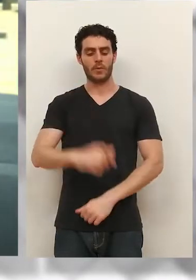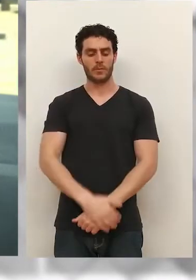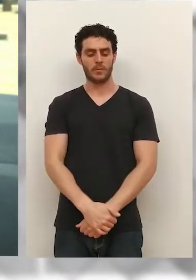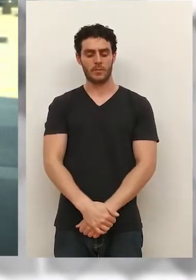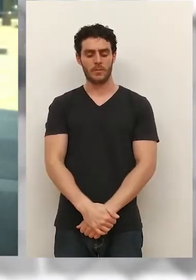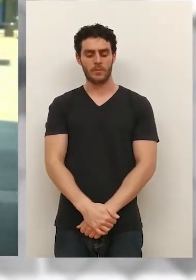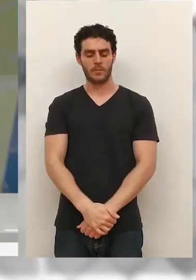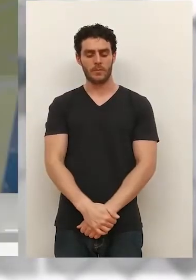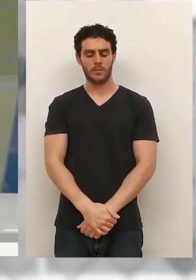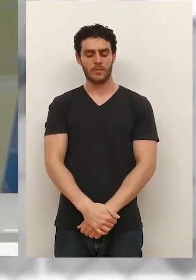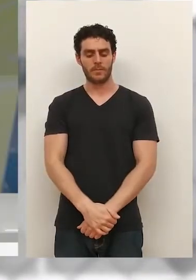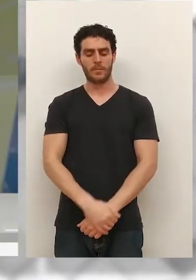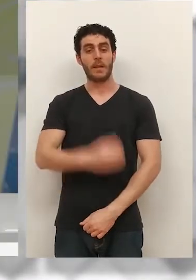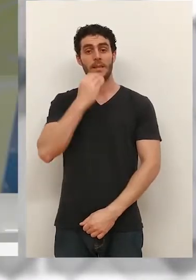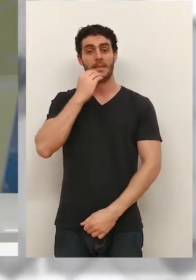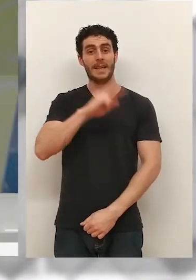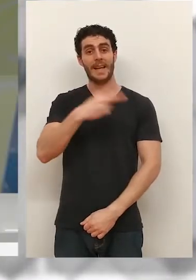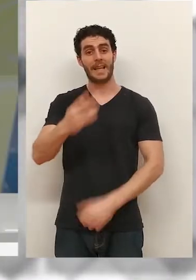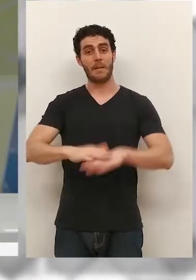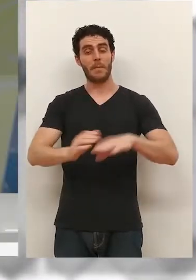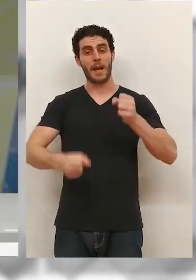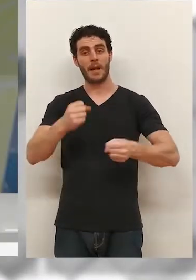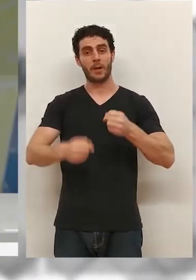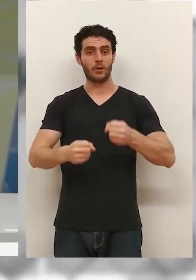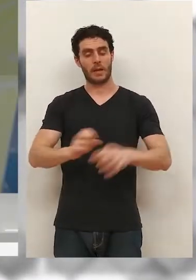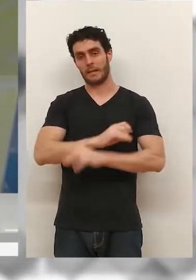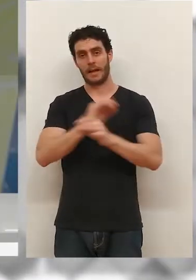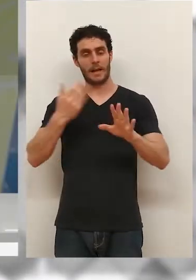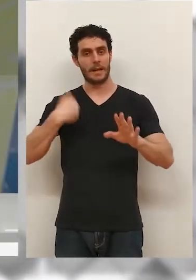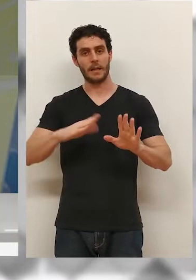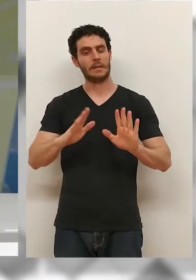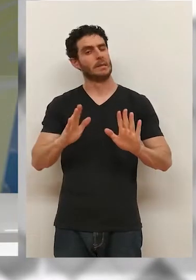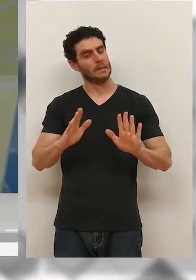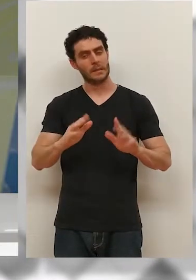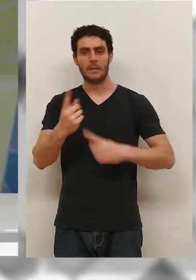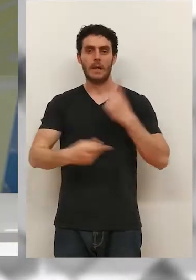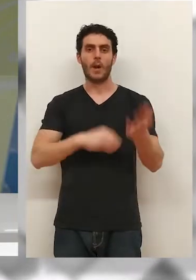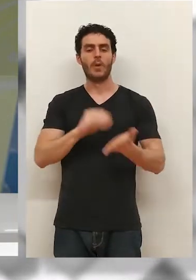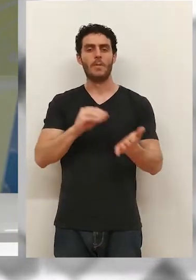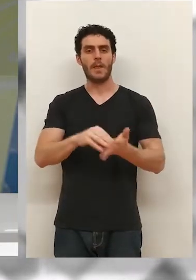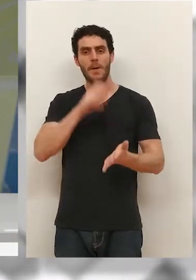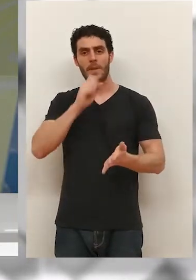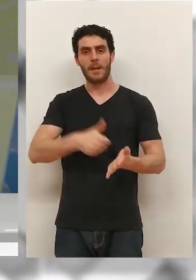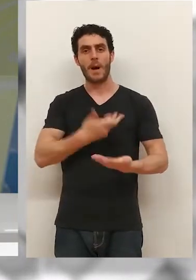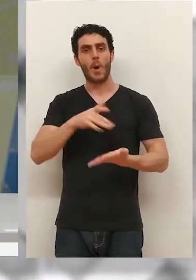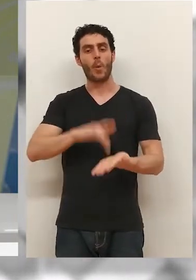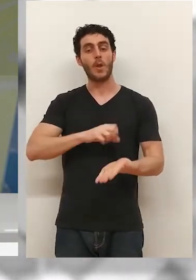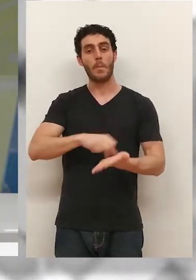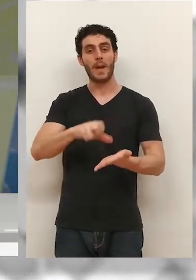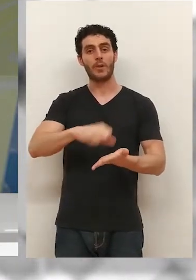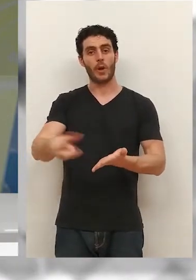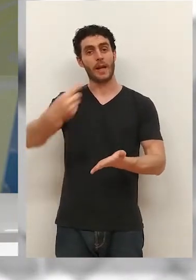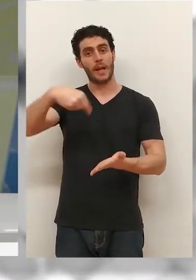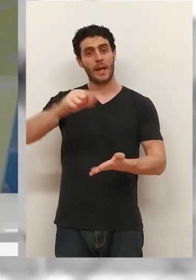7 minutos. Si las alternativas para los vehículos parecen estar claras, no son tan evidentes cuando se trata de ir a pie. Los